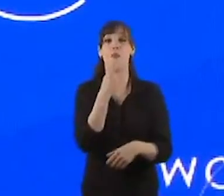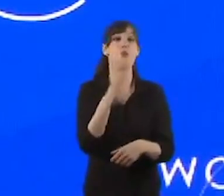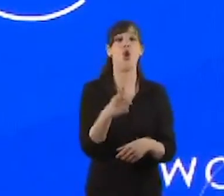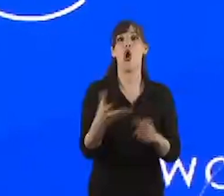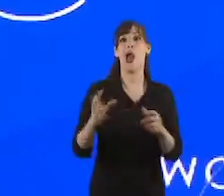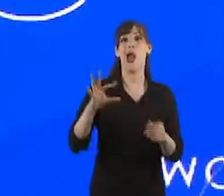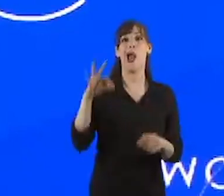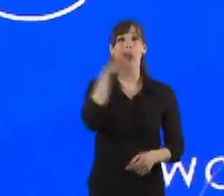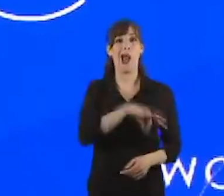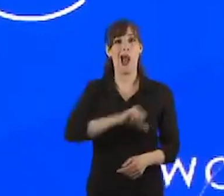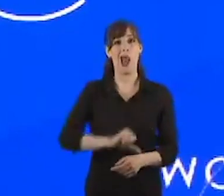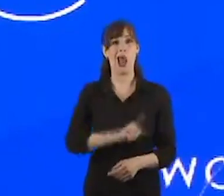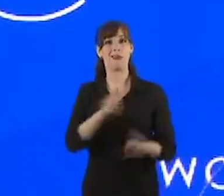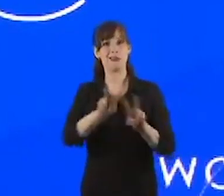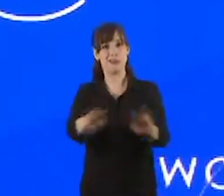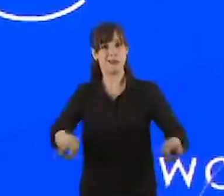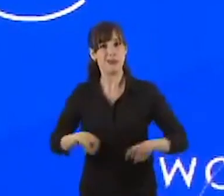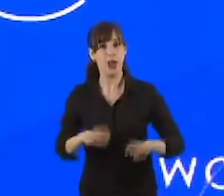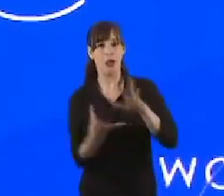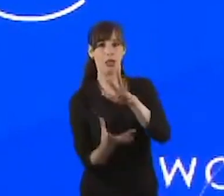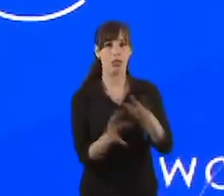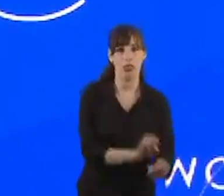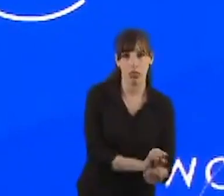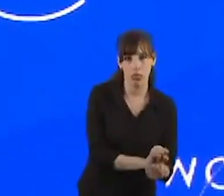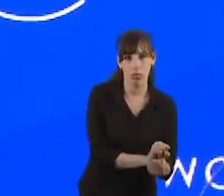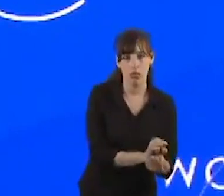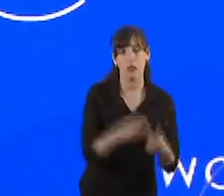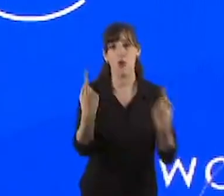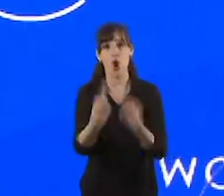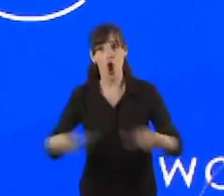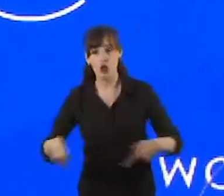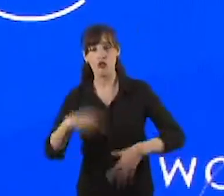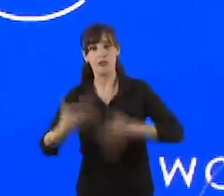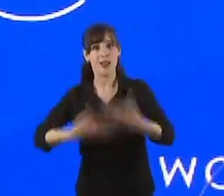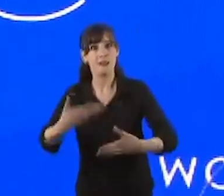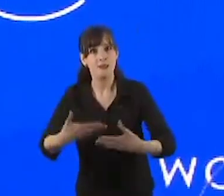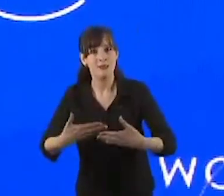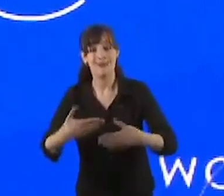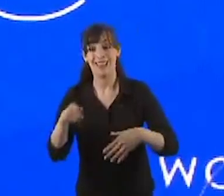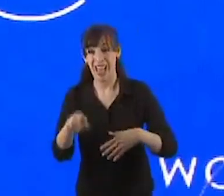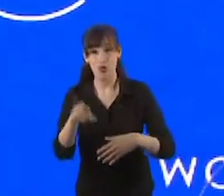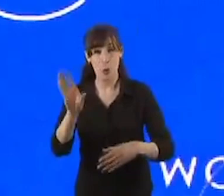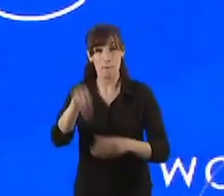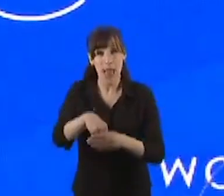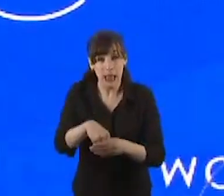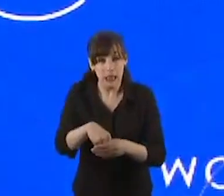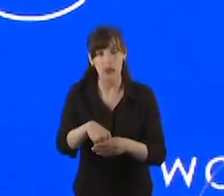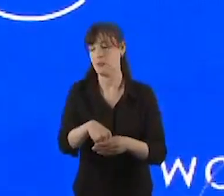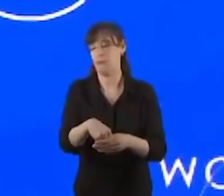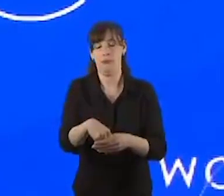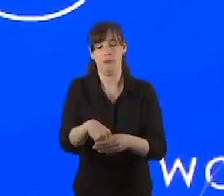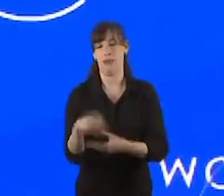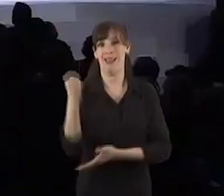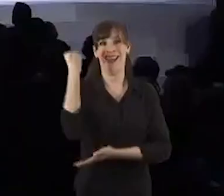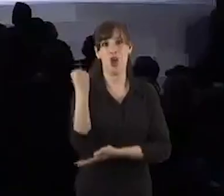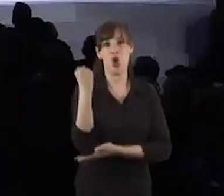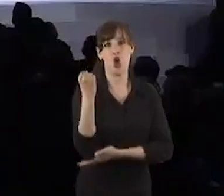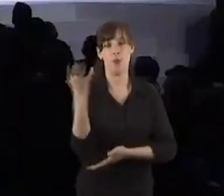ganancias y destrozar los rendimientos crecientes, automáticamente destruiría el crecimiento